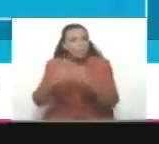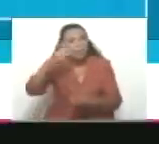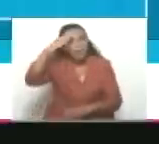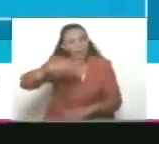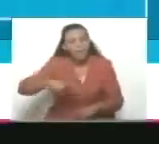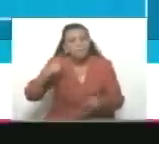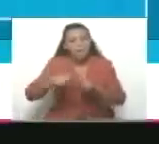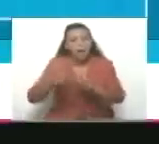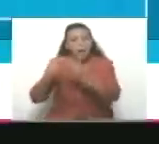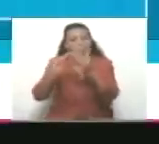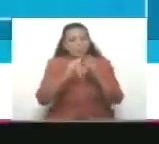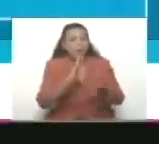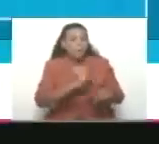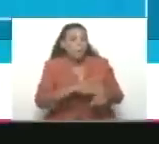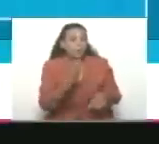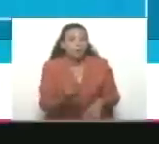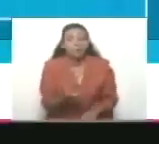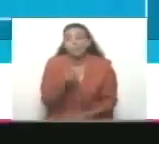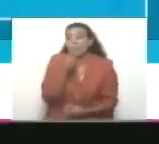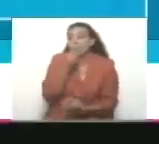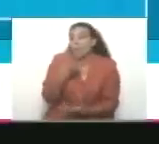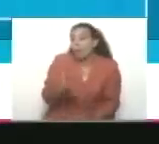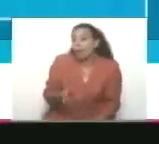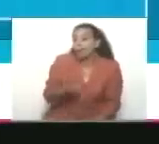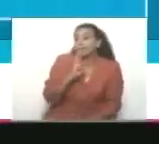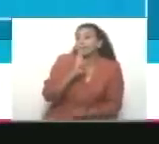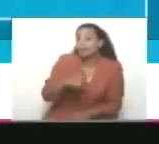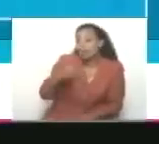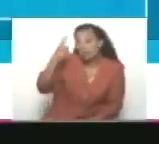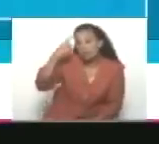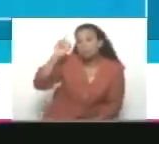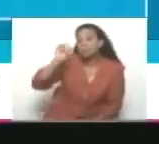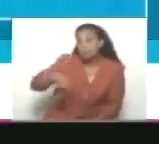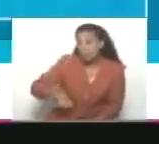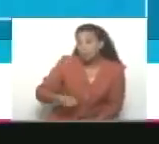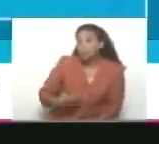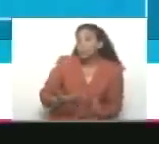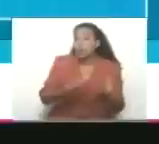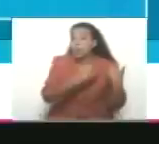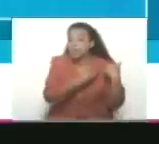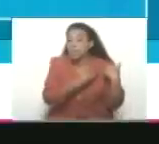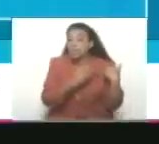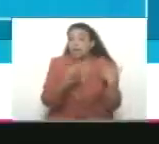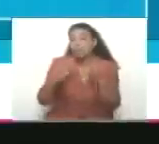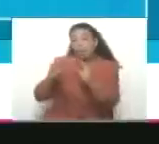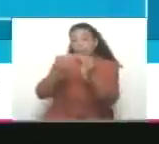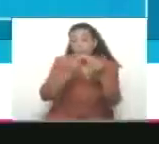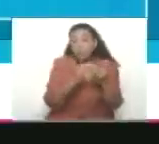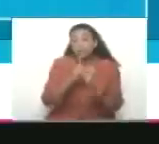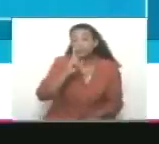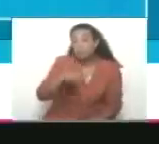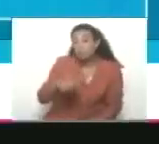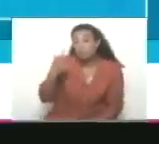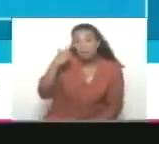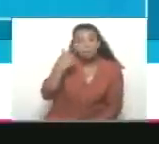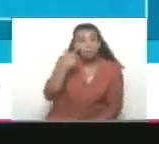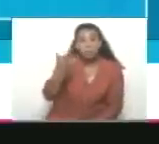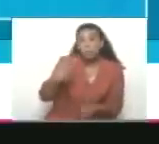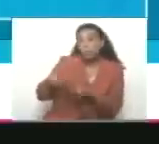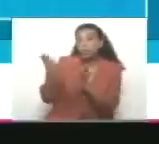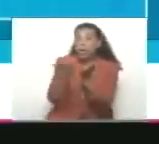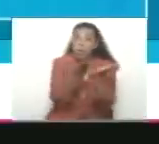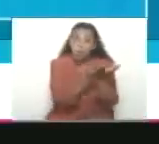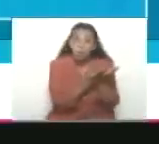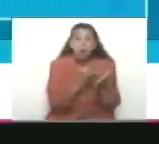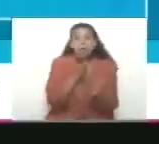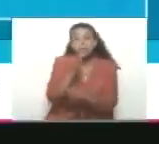ív Bueno eso es la pregunta que yo también me hago porque yo soy representante de la comunidad y he visto que en otras instituciones